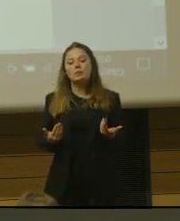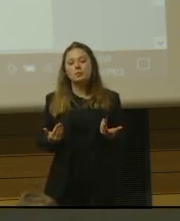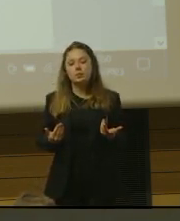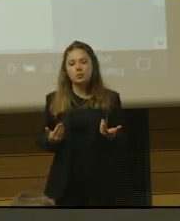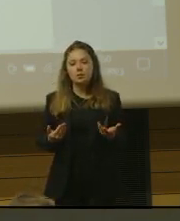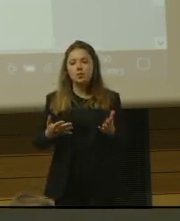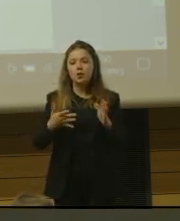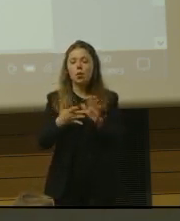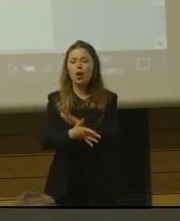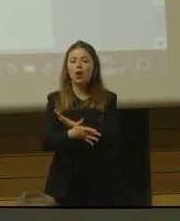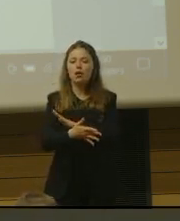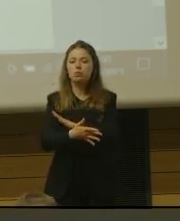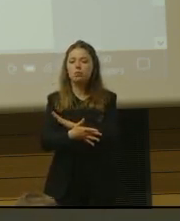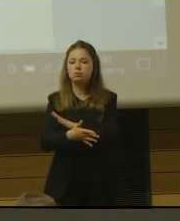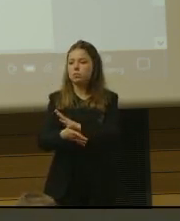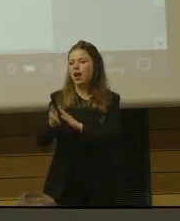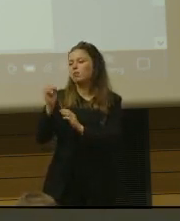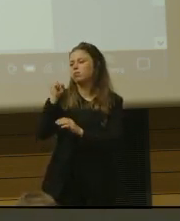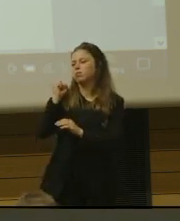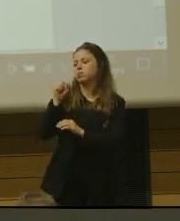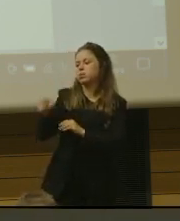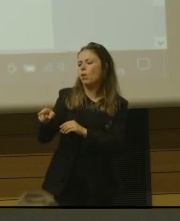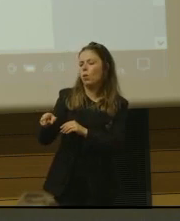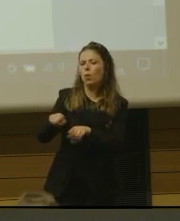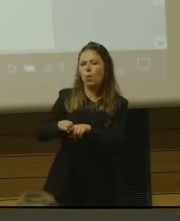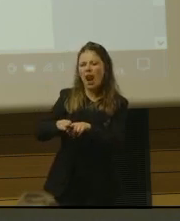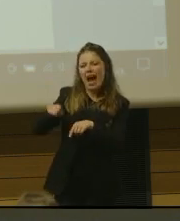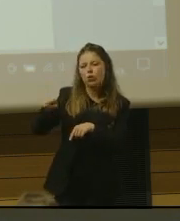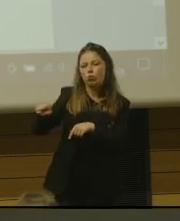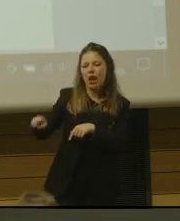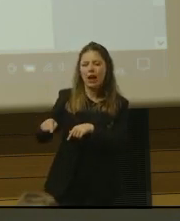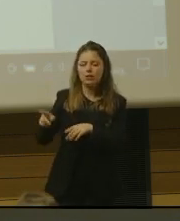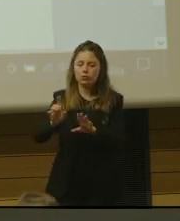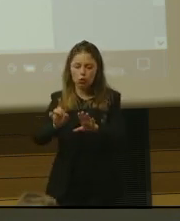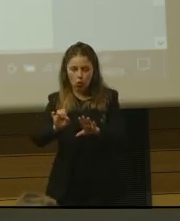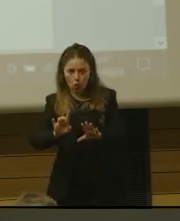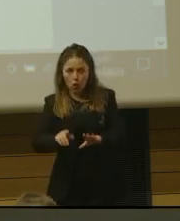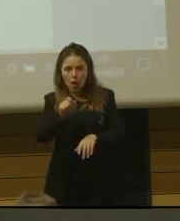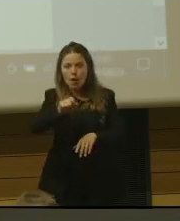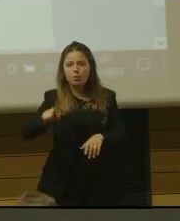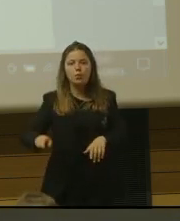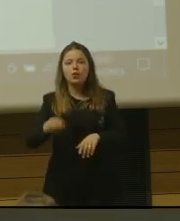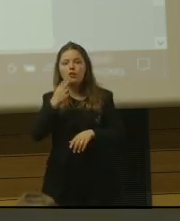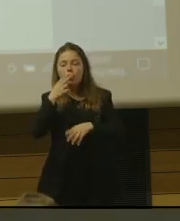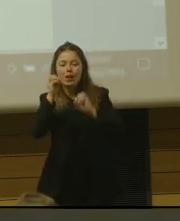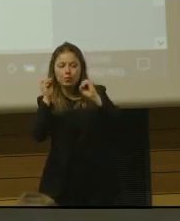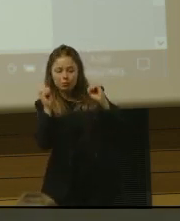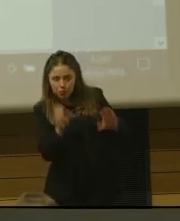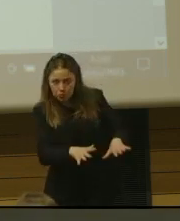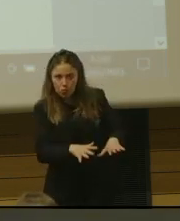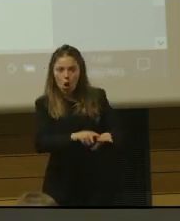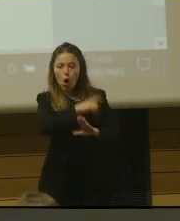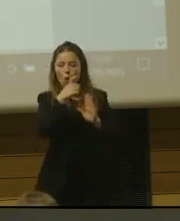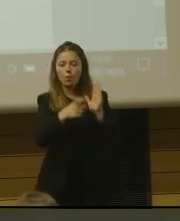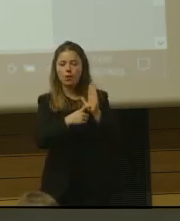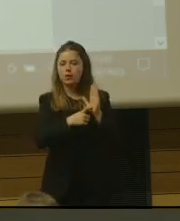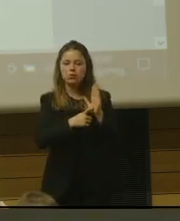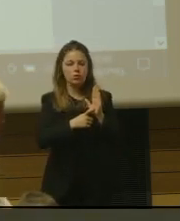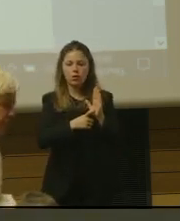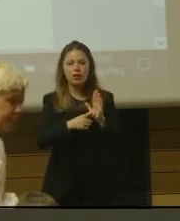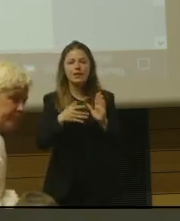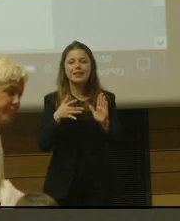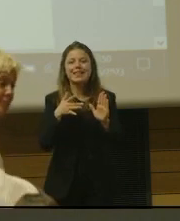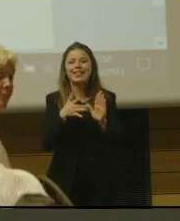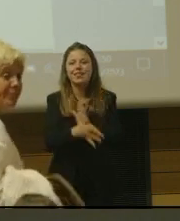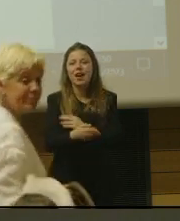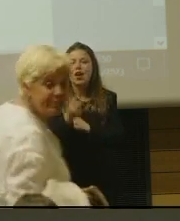criminalizar a nadie. No, lógico. Nuestra intención no era tampoco que las personas dejasen de fumar, no era nuestra intención. Nuestra intención era que